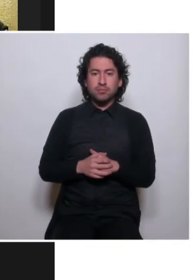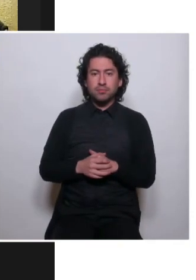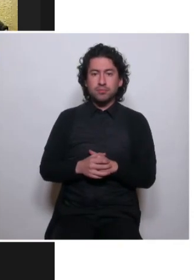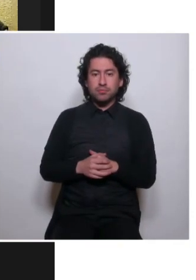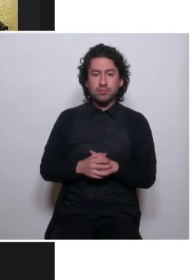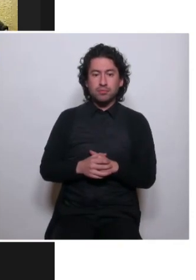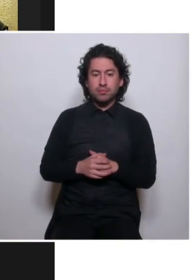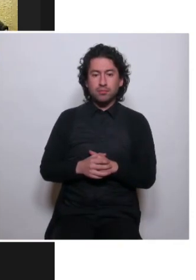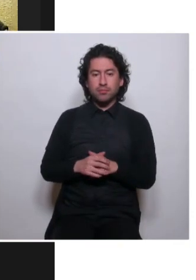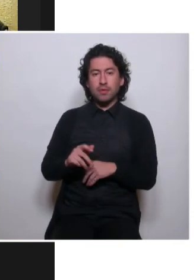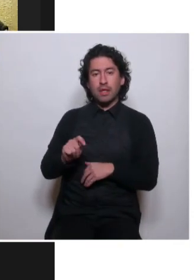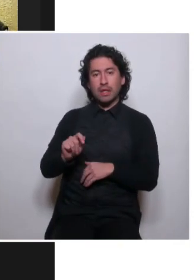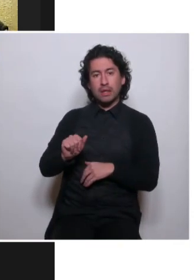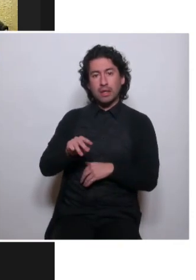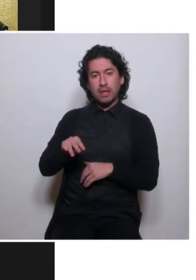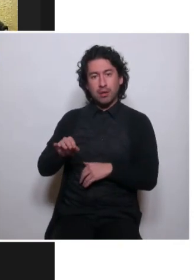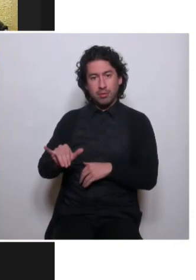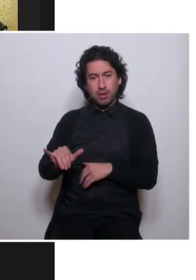Convencional Tami Pustilnik.